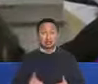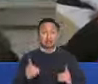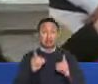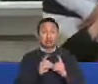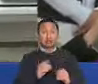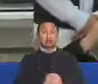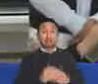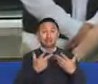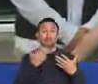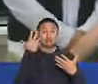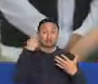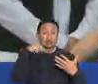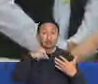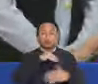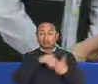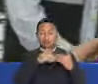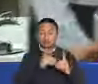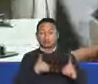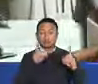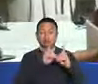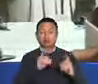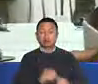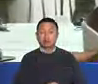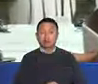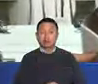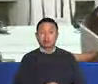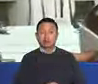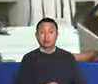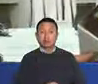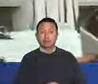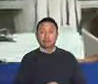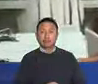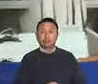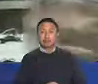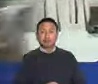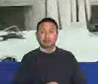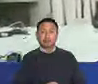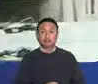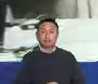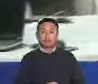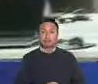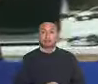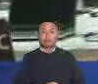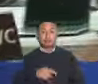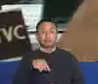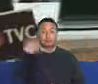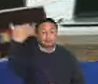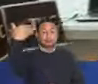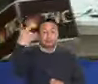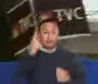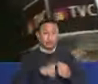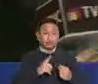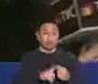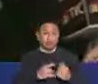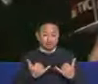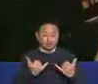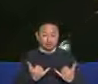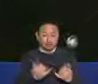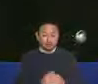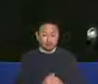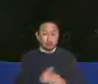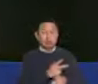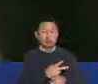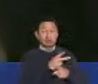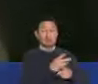en 8 días ya los datos oficiales, ¿no? Los resultados oficiales a la ciudadanía. Para la alcaldía de Quito, en torno a los